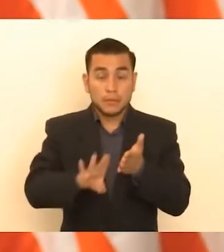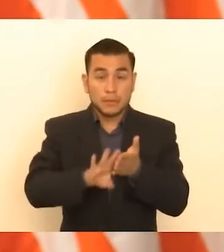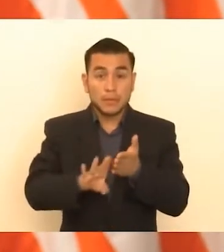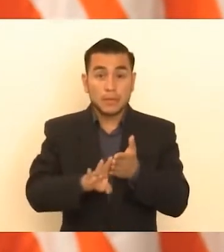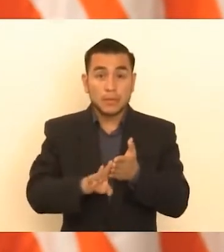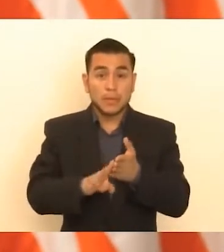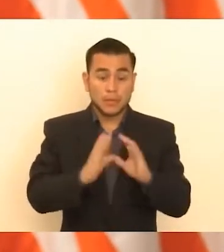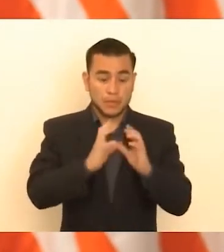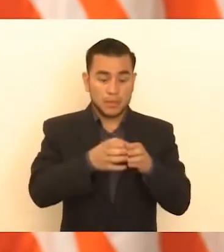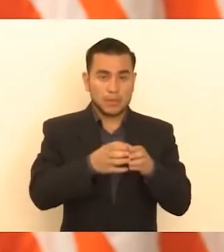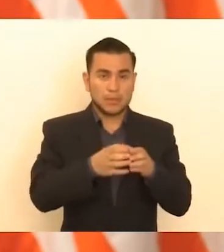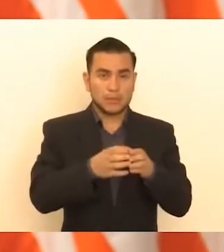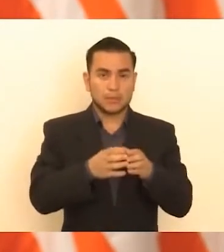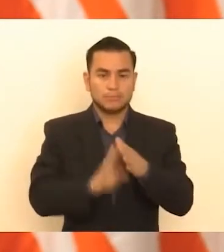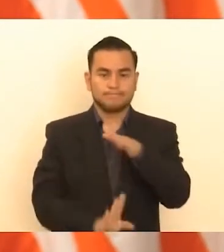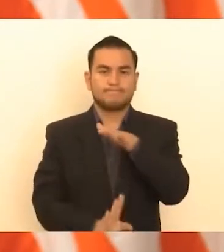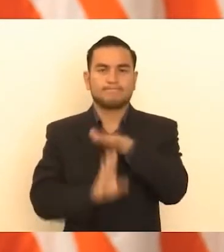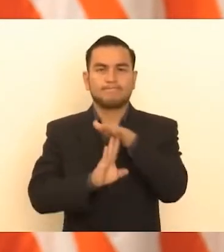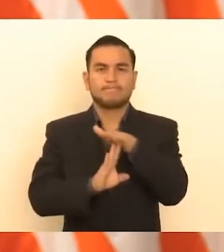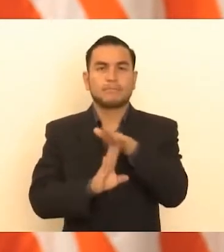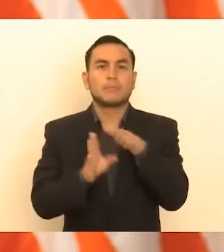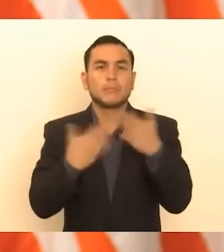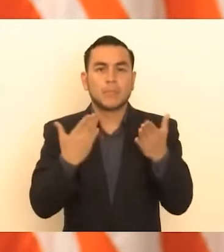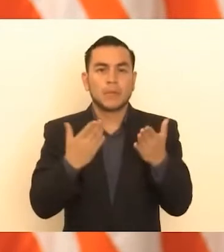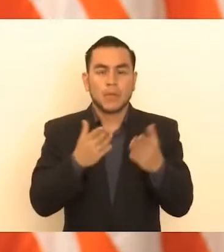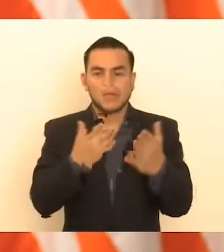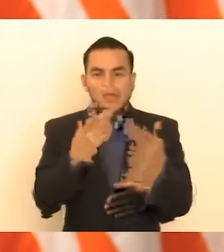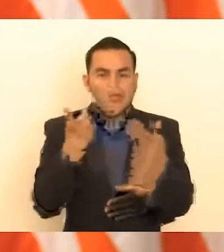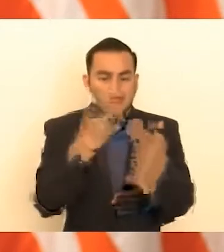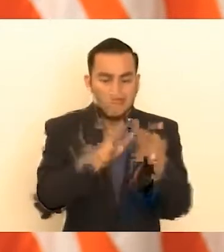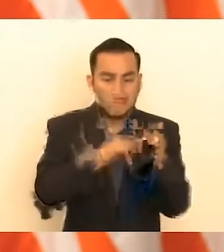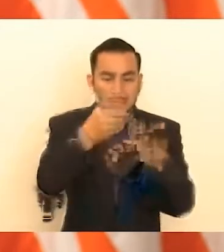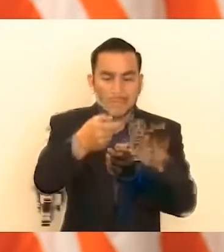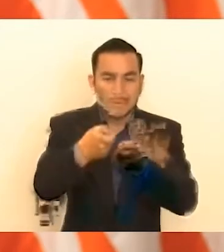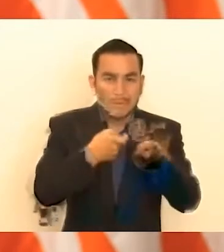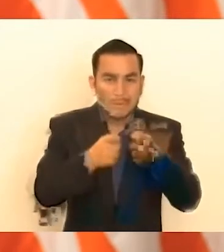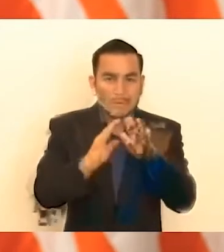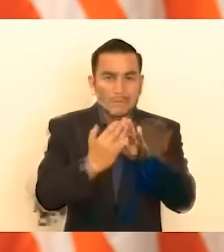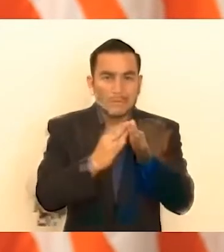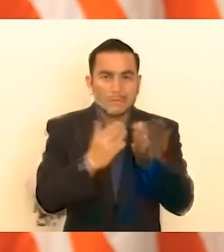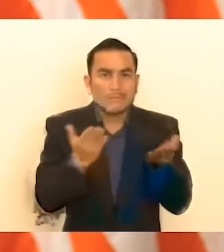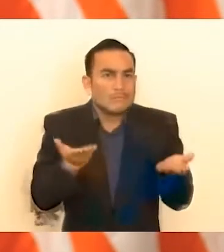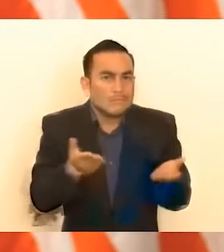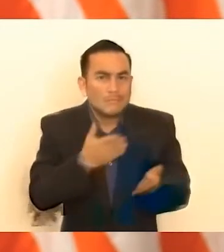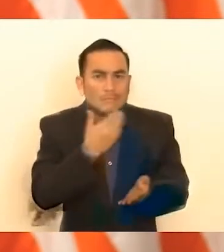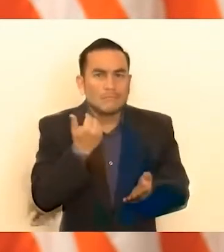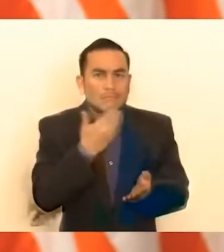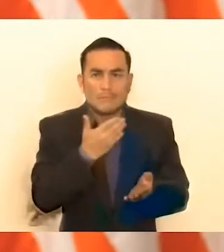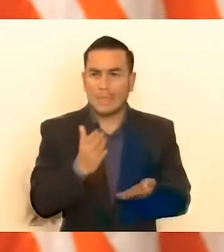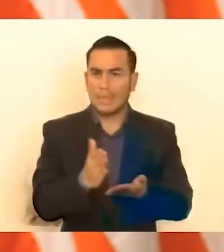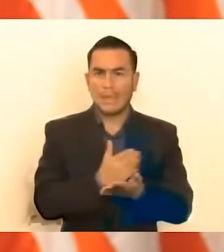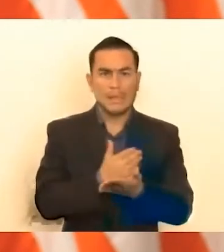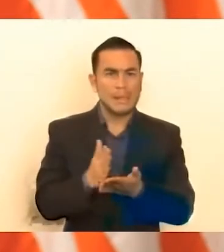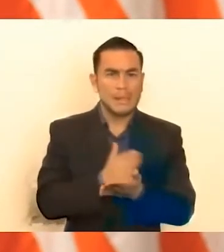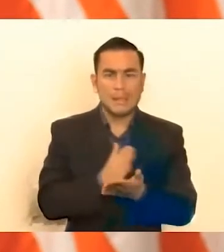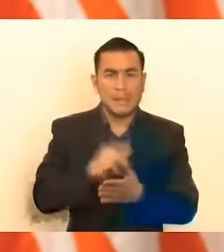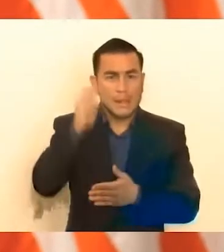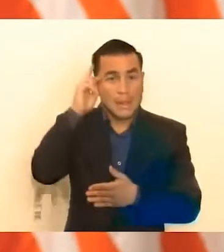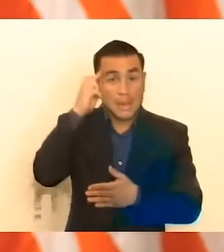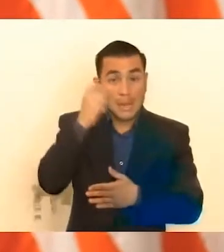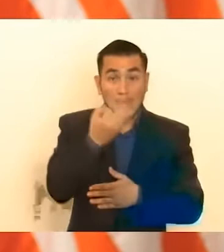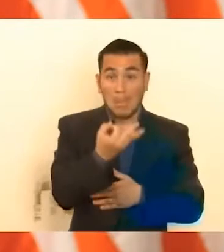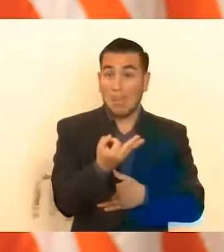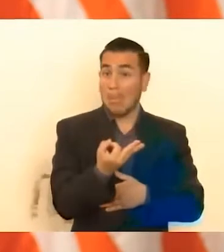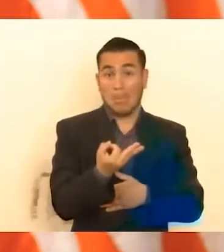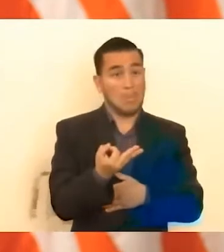hoy lo detuvo el pleno y para los que la gente que piensa que hemos recibido fondos para plan con su territorial un solo centavo de